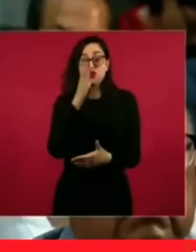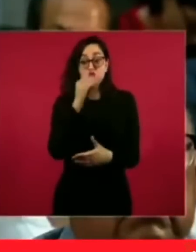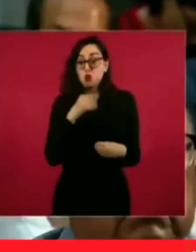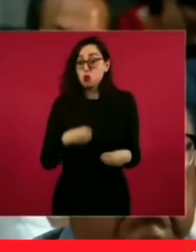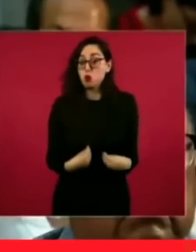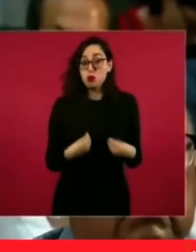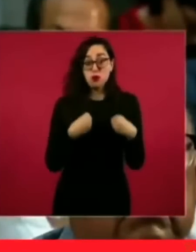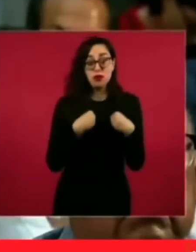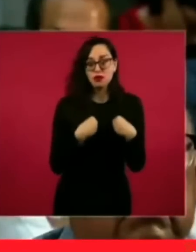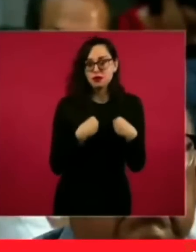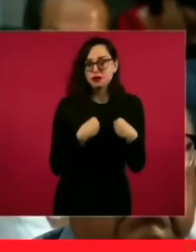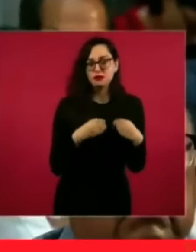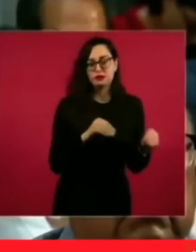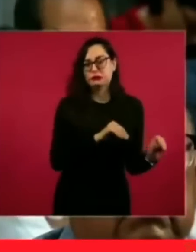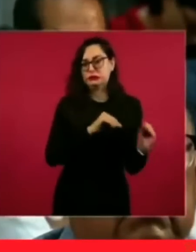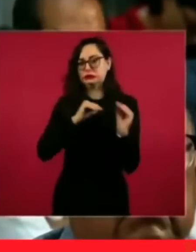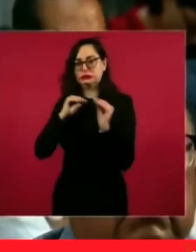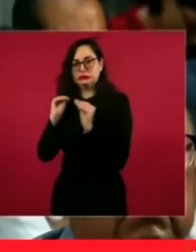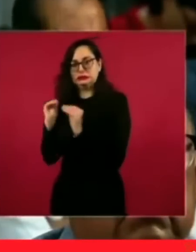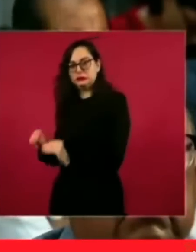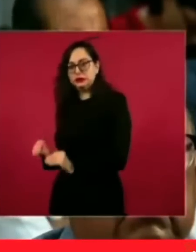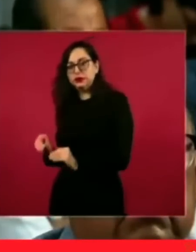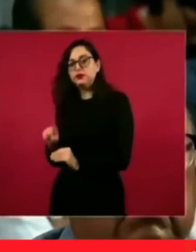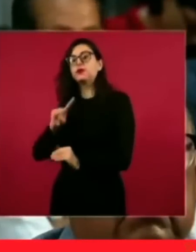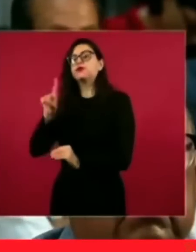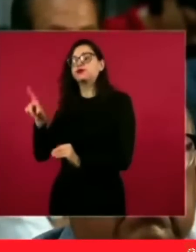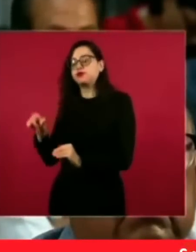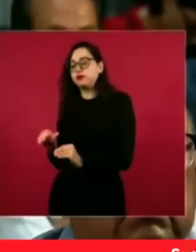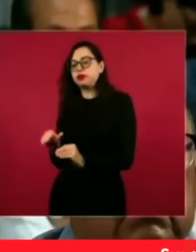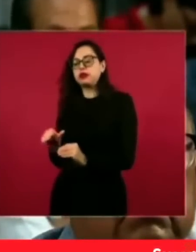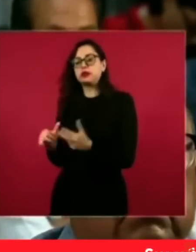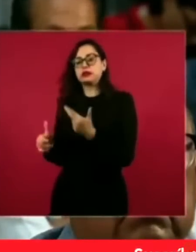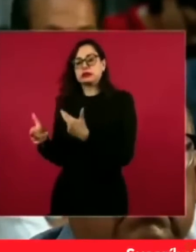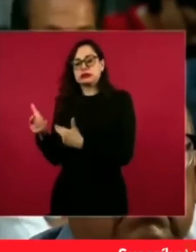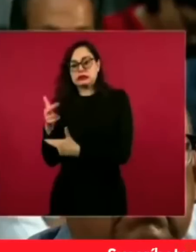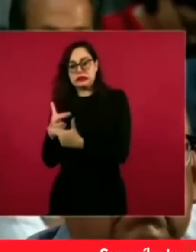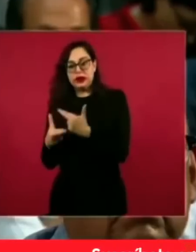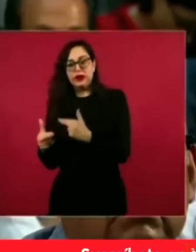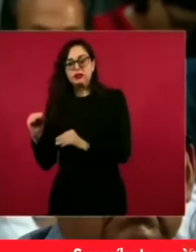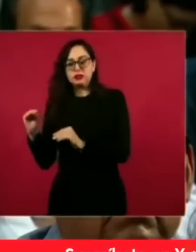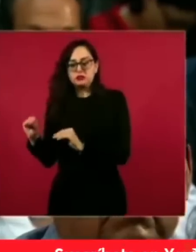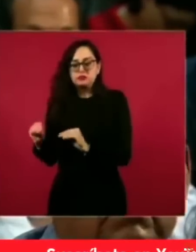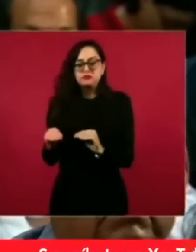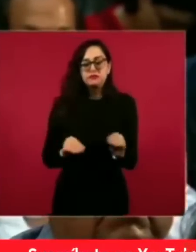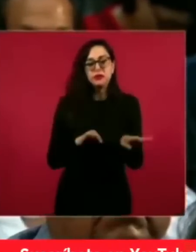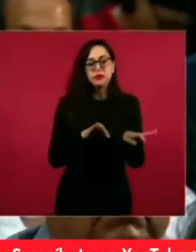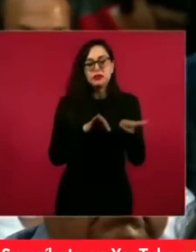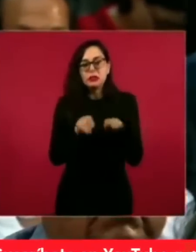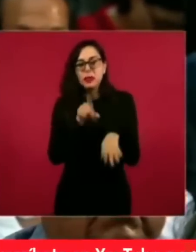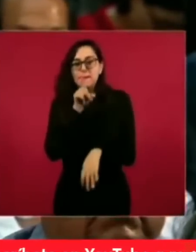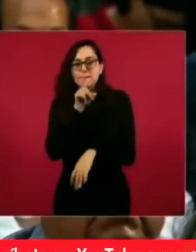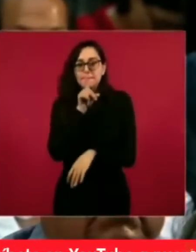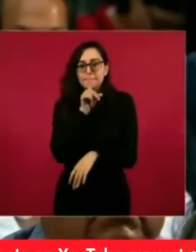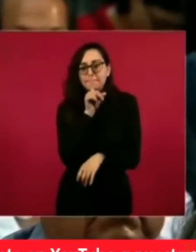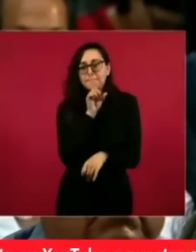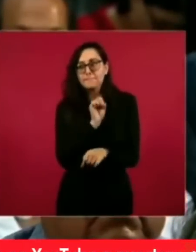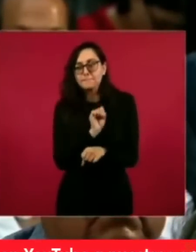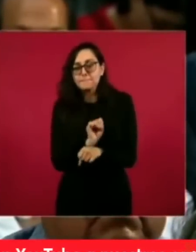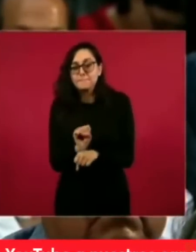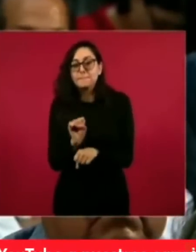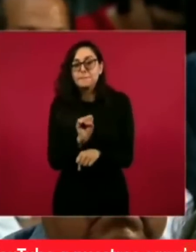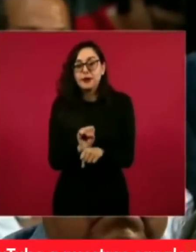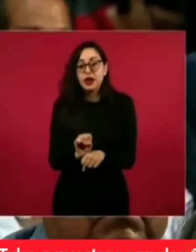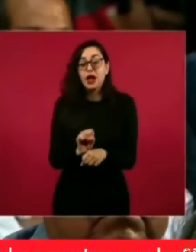bajo, pero hubo un hecho que me hizo volver a hablar de política. Durante el COVID, en abril del